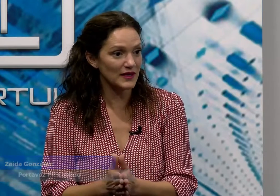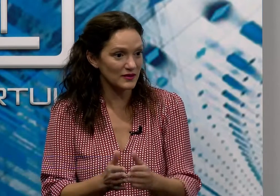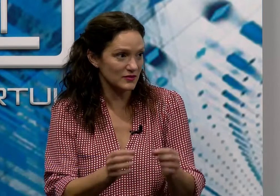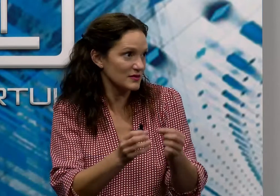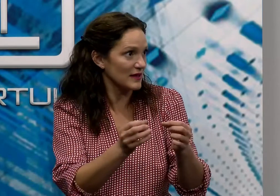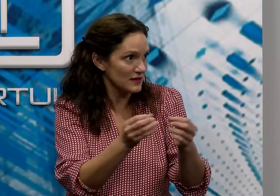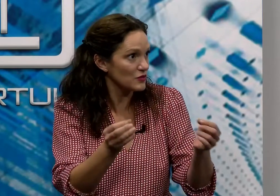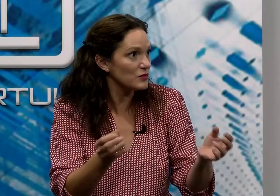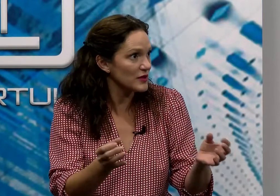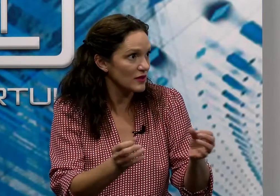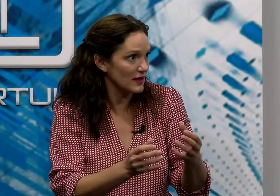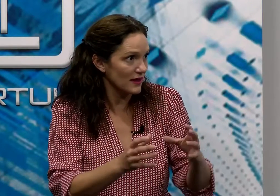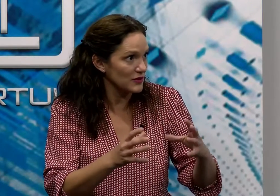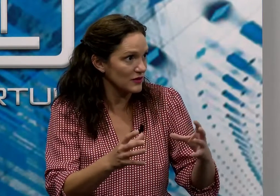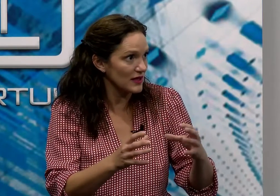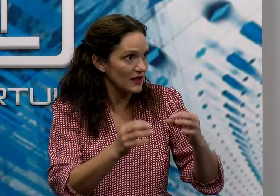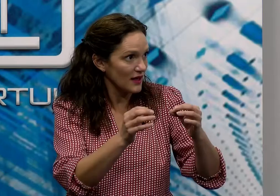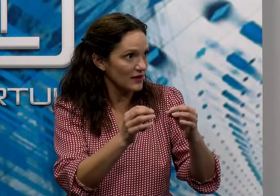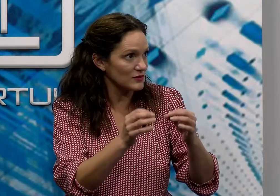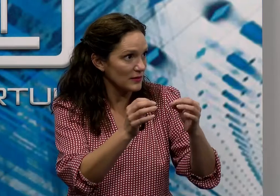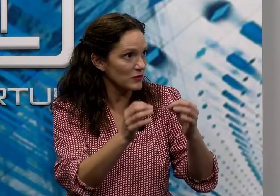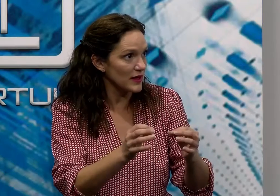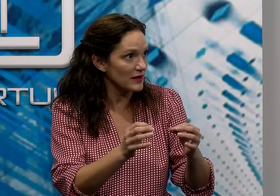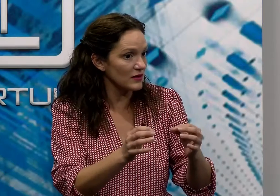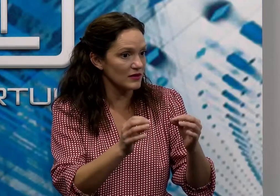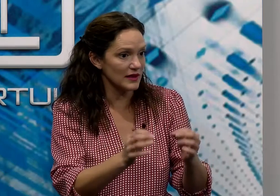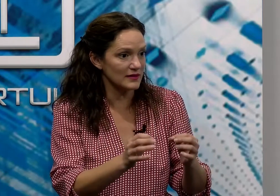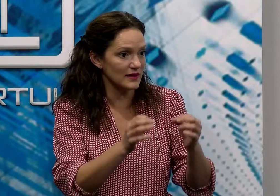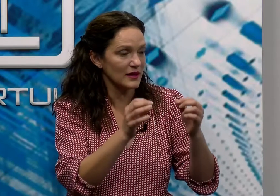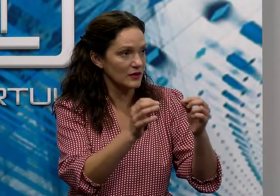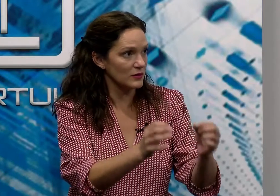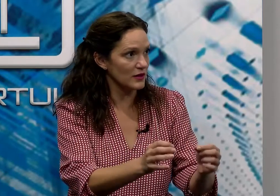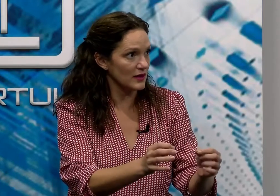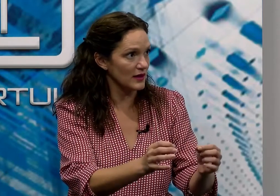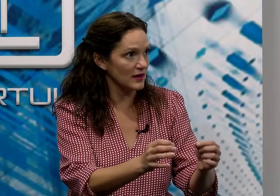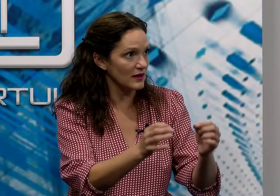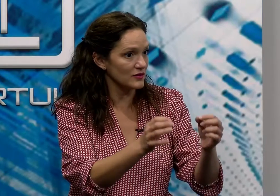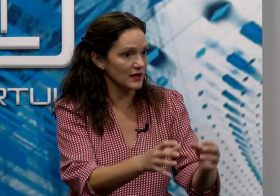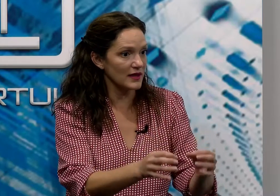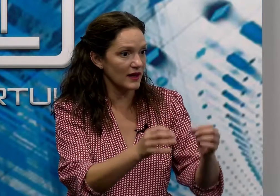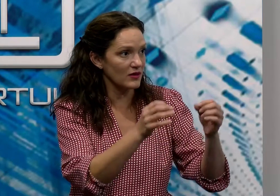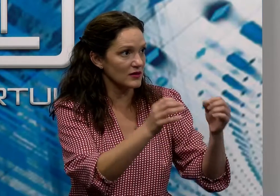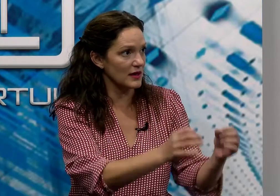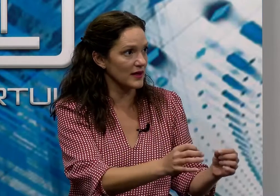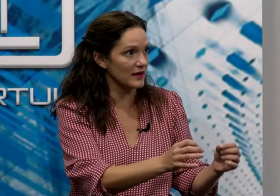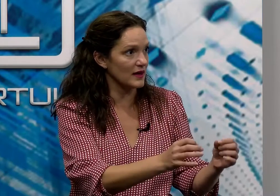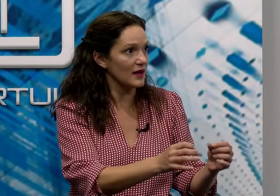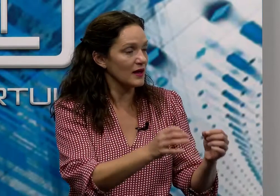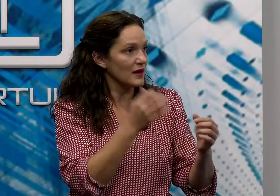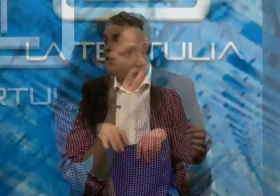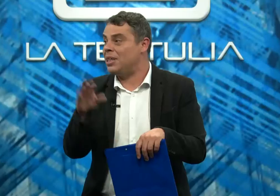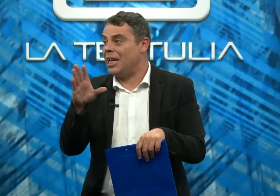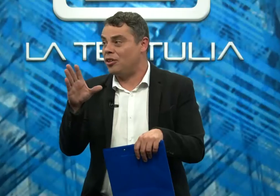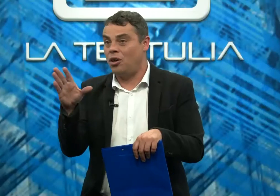parámetros iguales, o sea, que son números, la cuestión es un tema numérico entre número de contagiados, camas de la